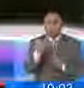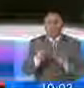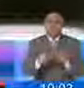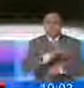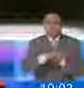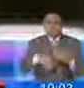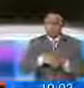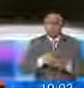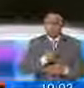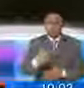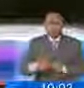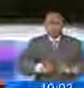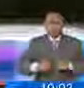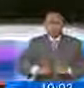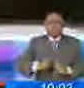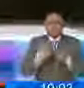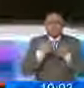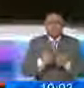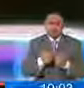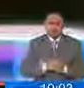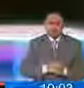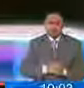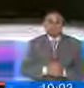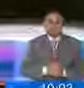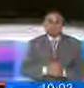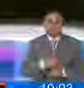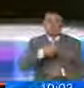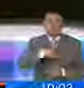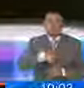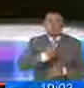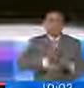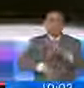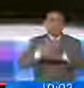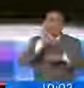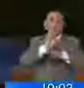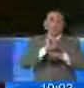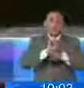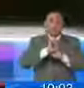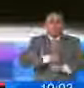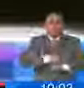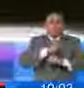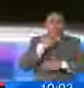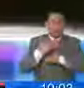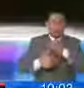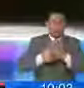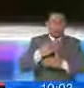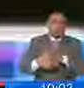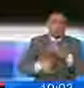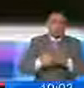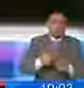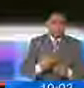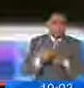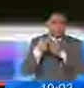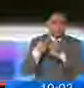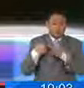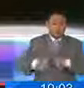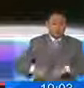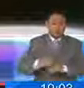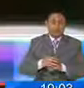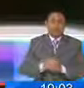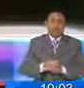ciudadanía después de haber sido con esta patria ecuatoriana y con los procesos que llevamos como bandera de